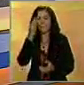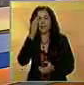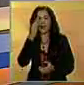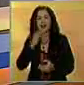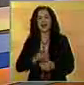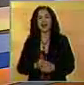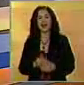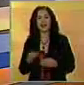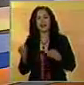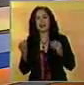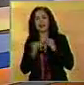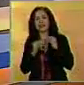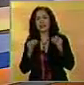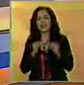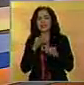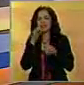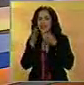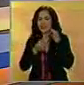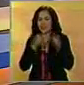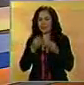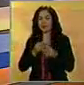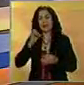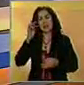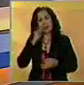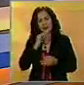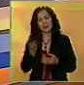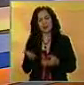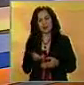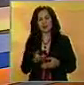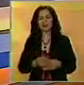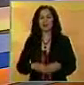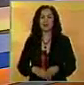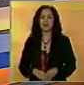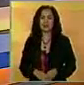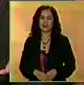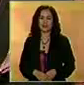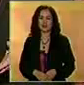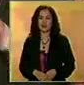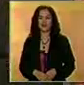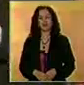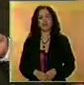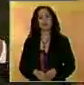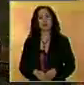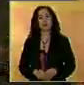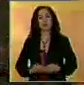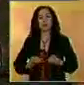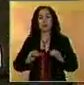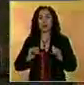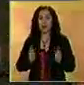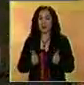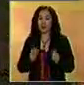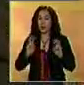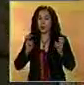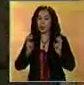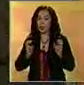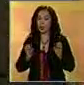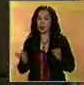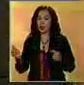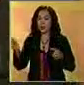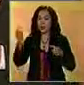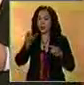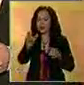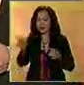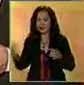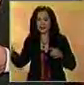música distorsiona con lo que yo estoy comentando. Jesús Marín pide el pase, vamos, Jesús. Hay que empezar sin duda con el tema de los importados, siempre